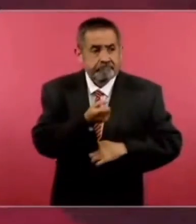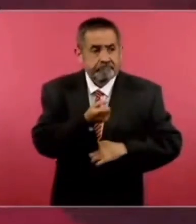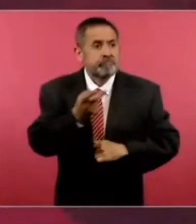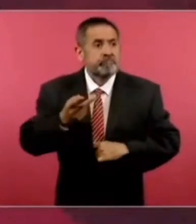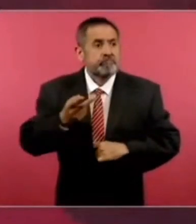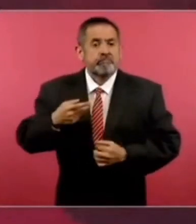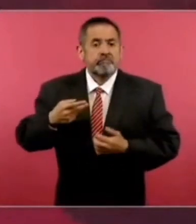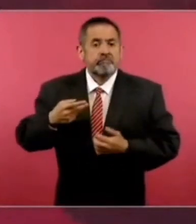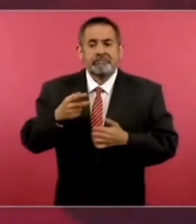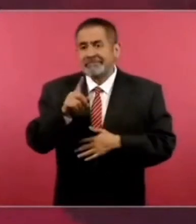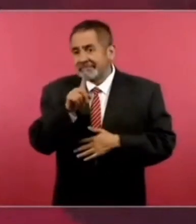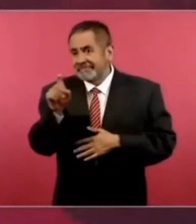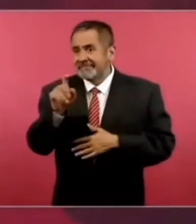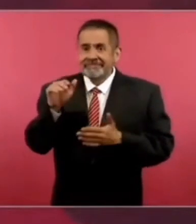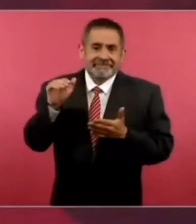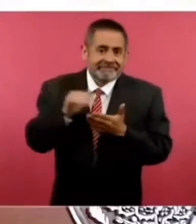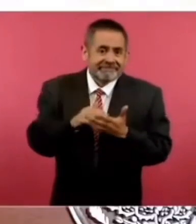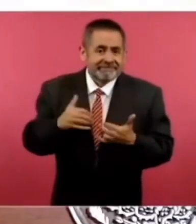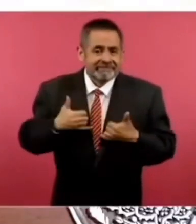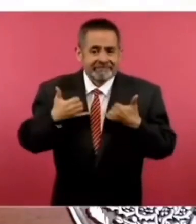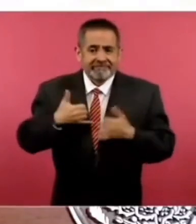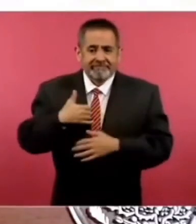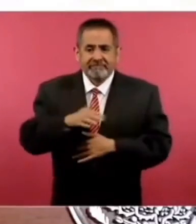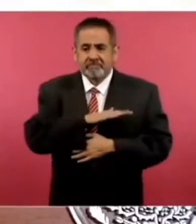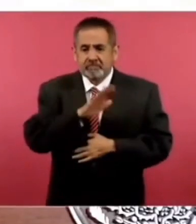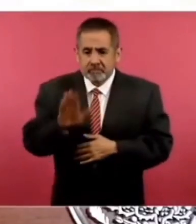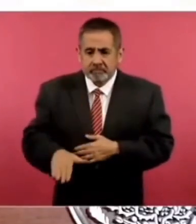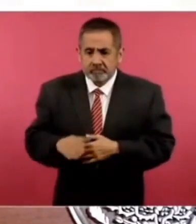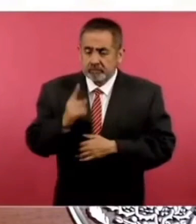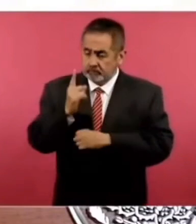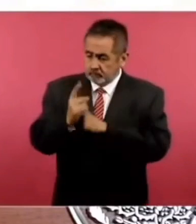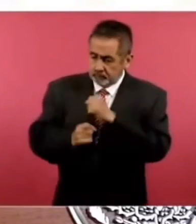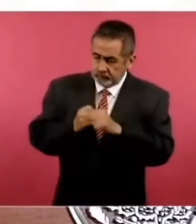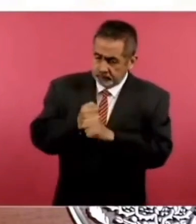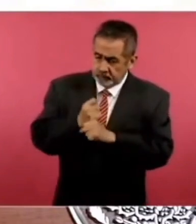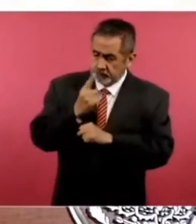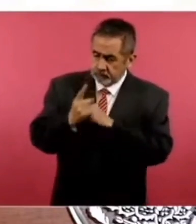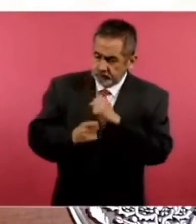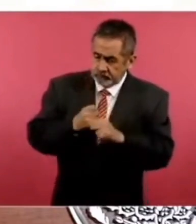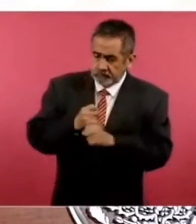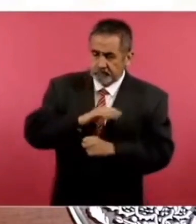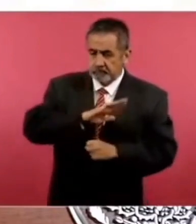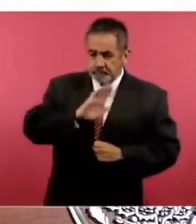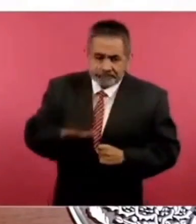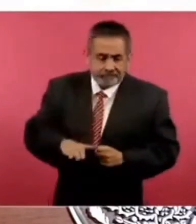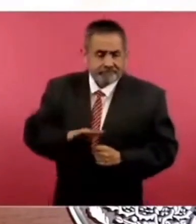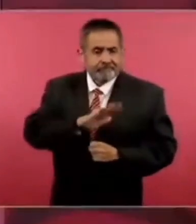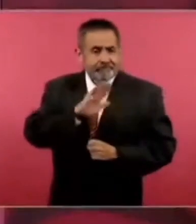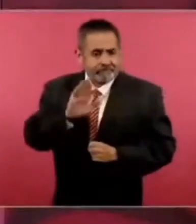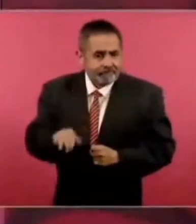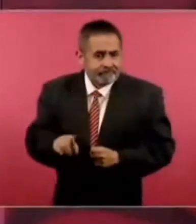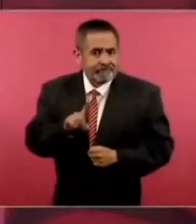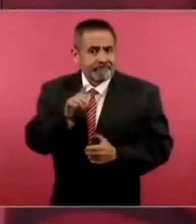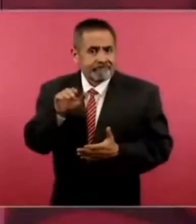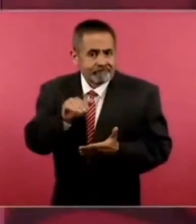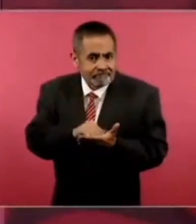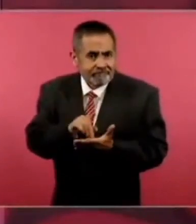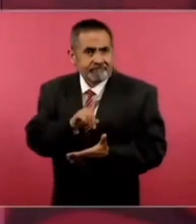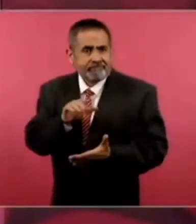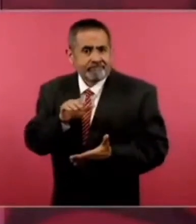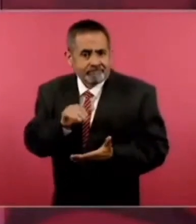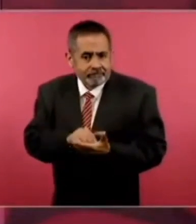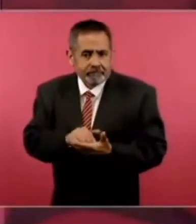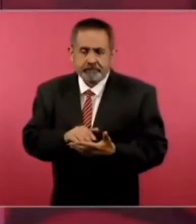vida a 100,000 jóvenes cada año. Entonces nosotros tenemos que ayudar en eso,